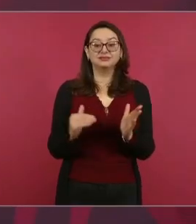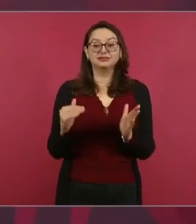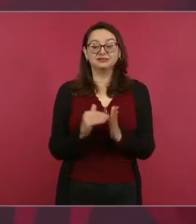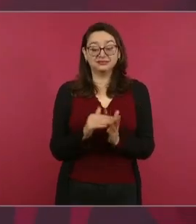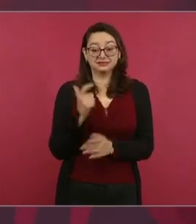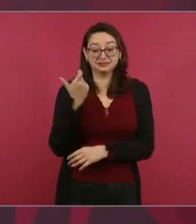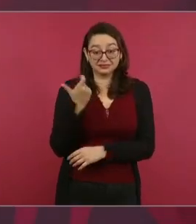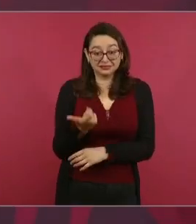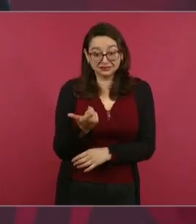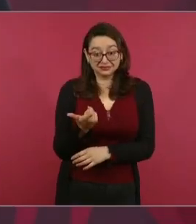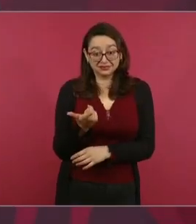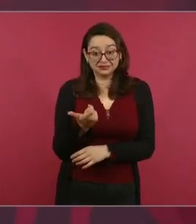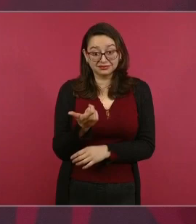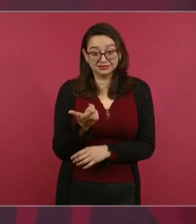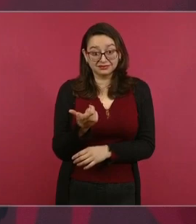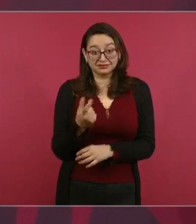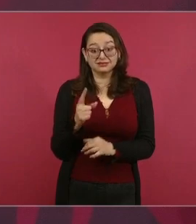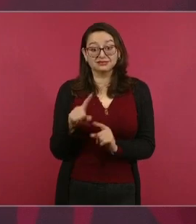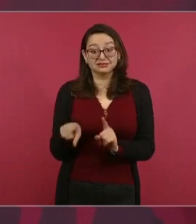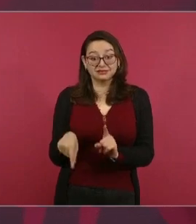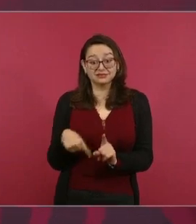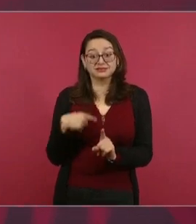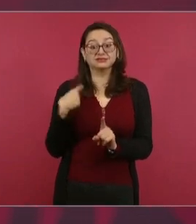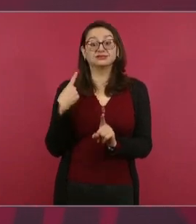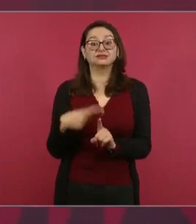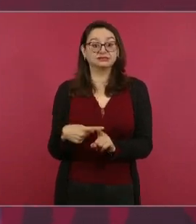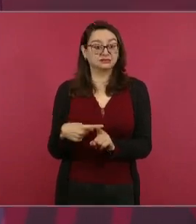más lo que pueda resultar